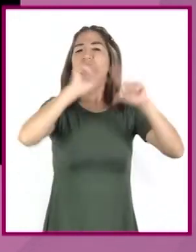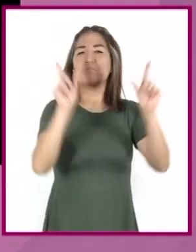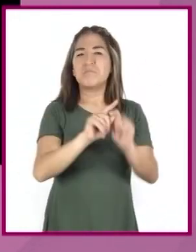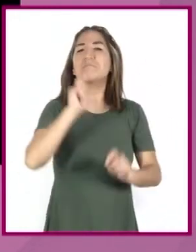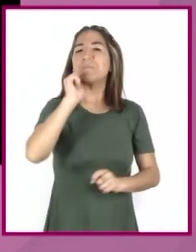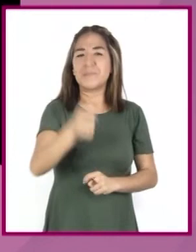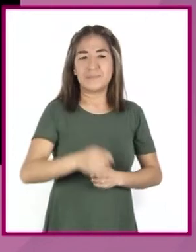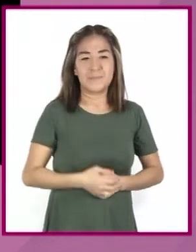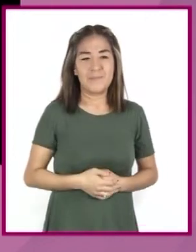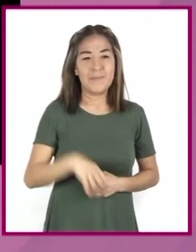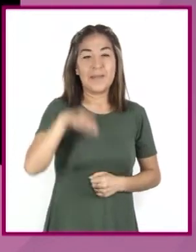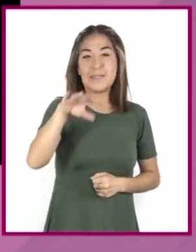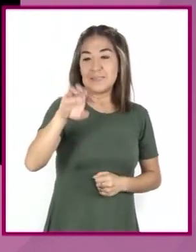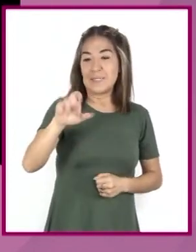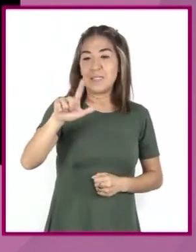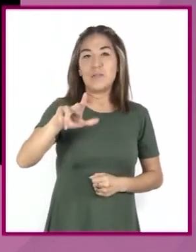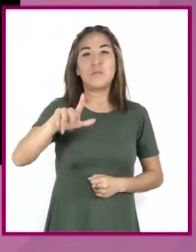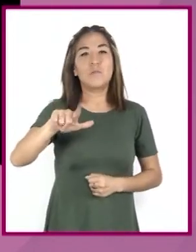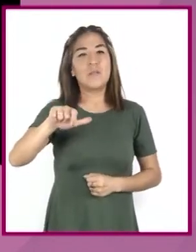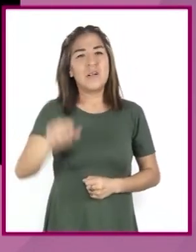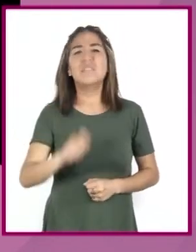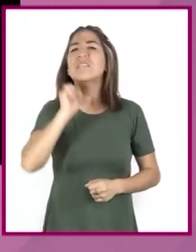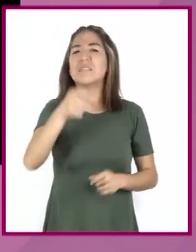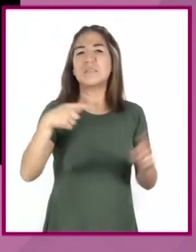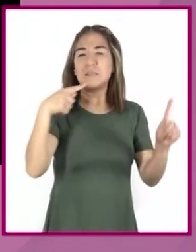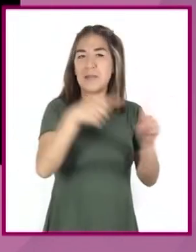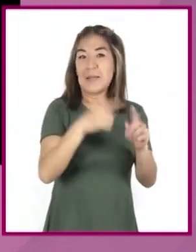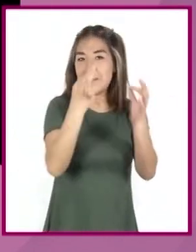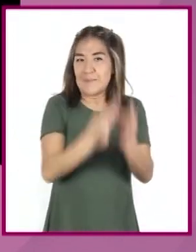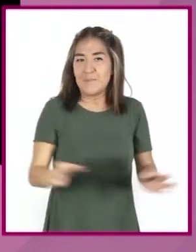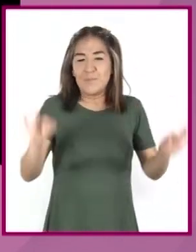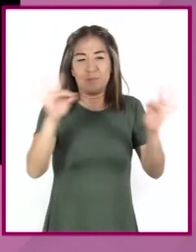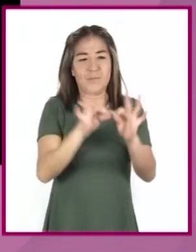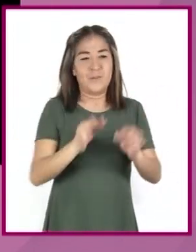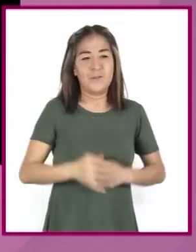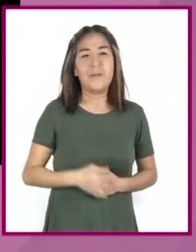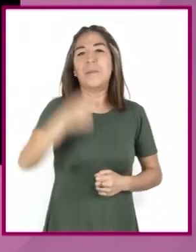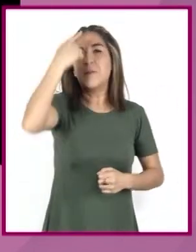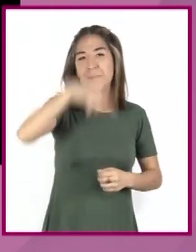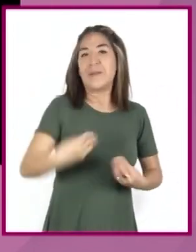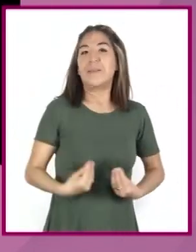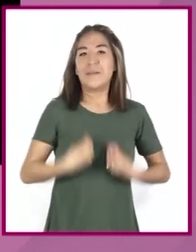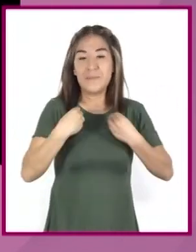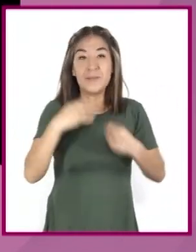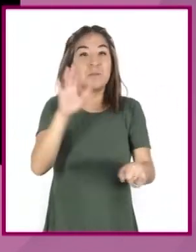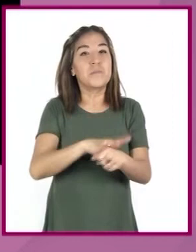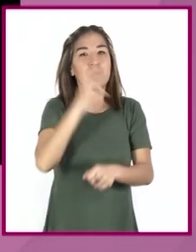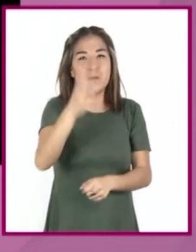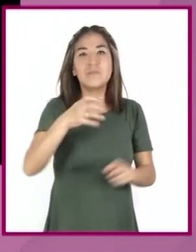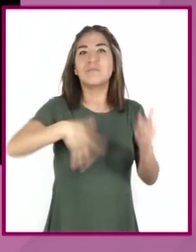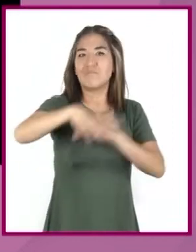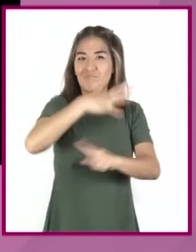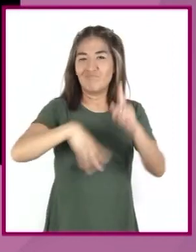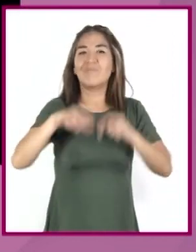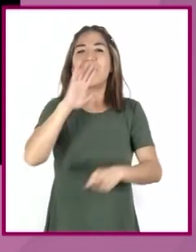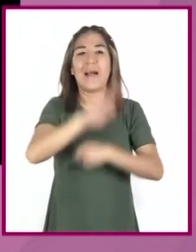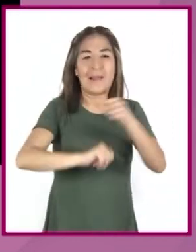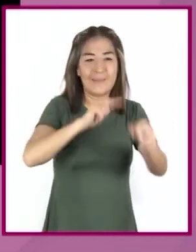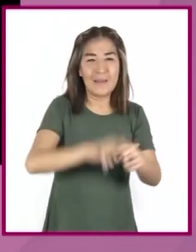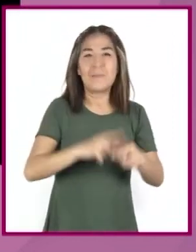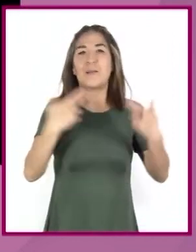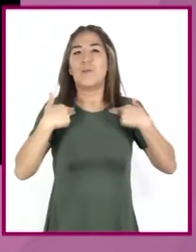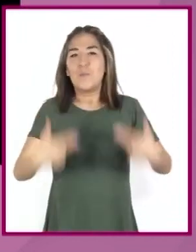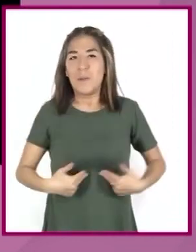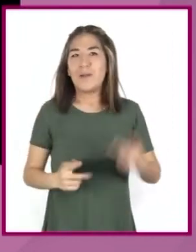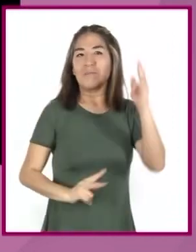podemos decir que las células es la parte fundamental de la vida, por lo tanto todos los seres vivos estamos conformados